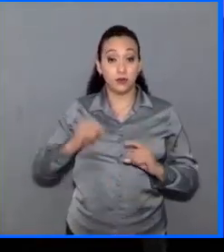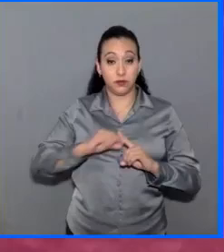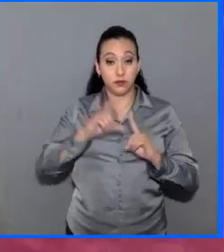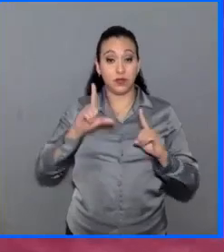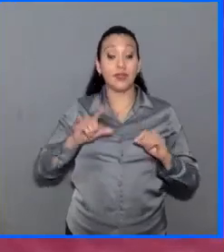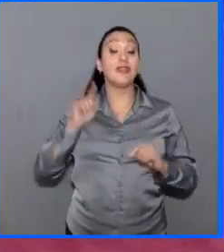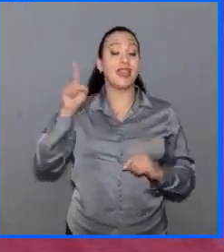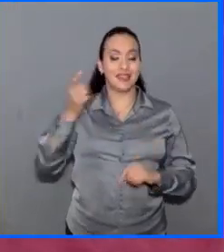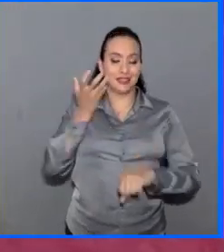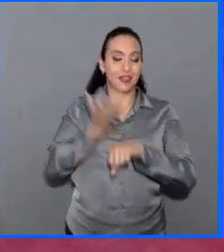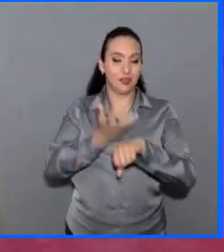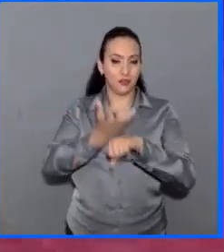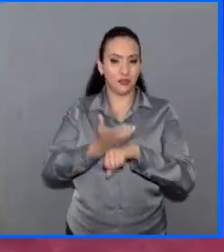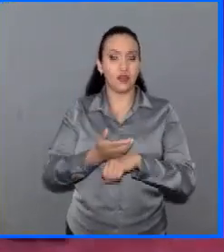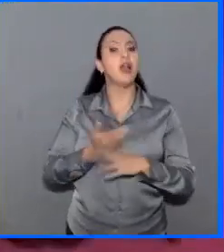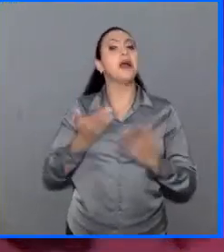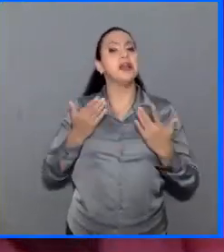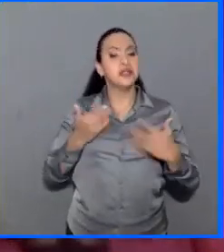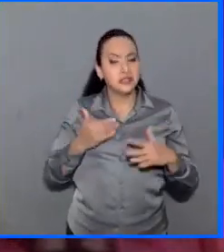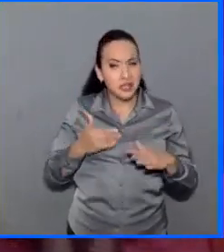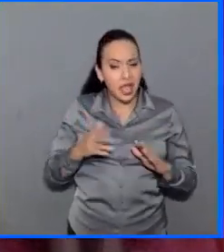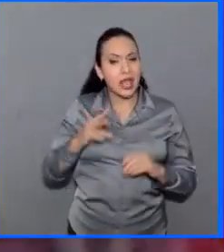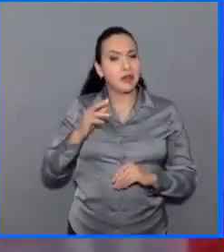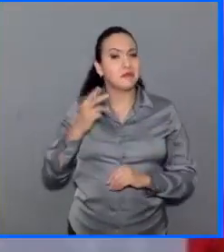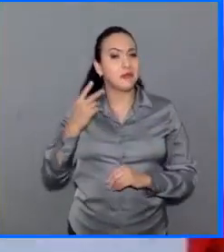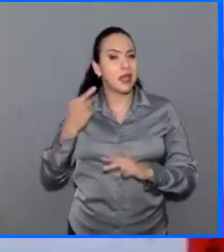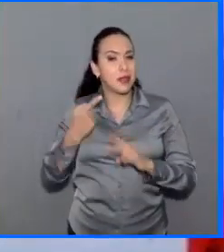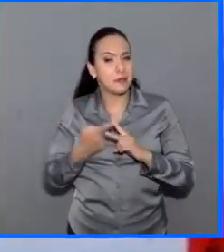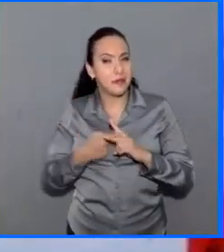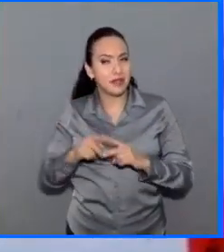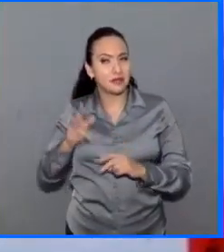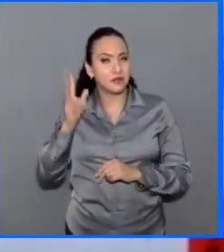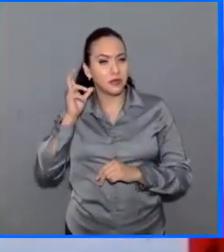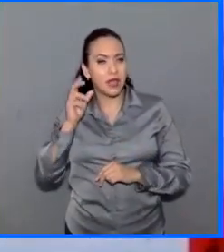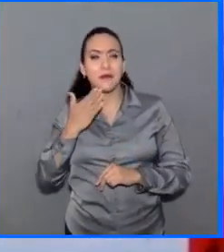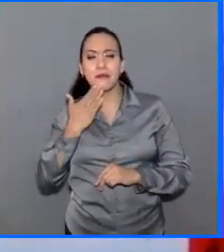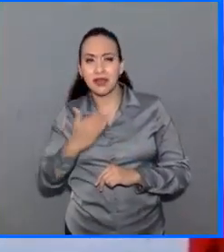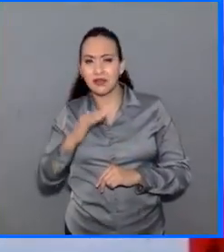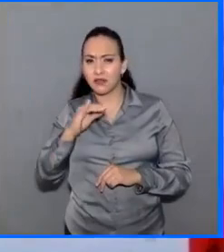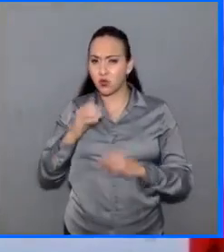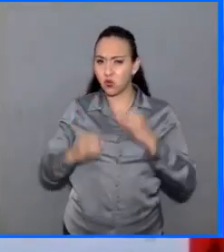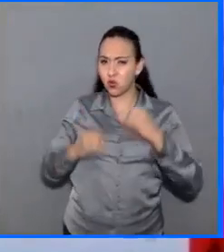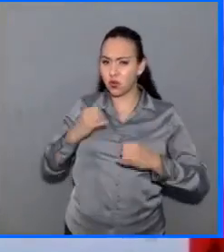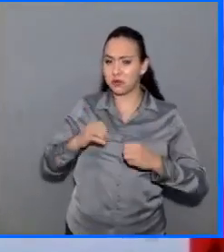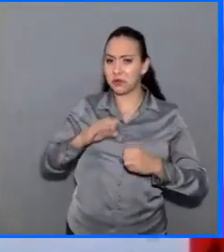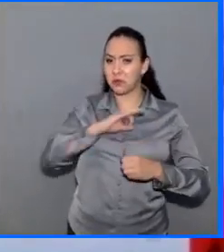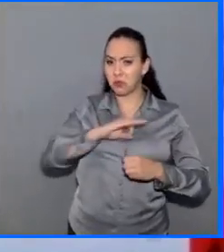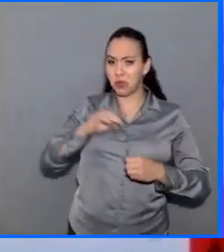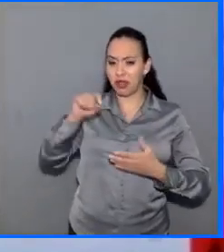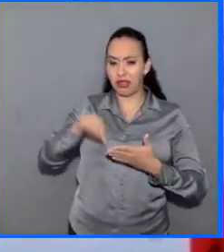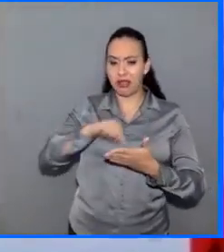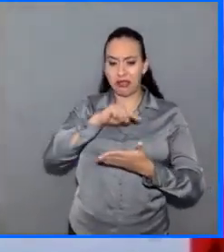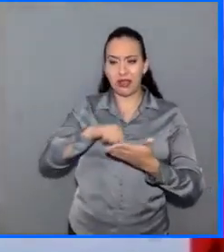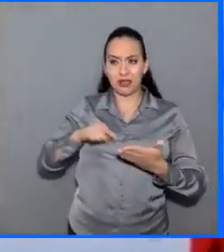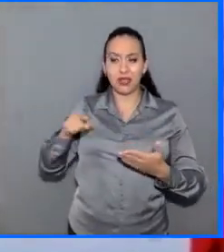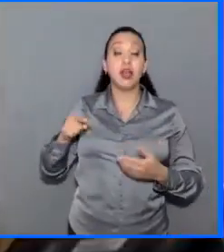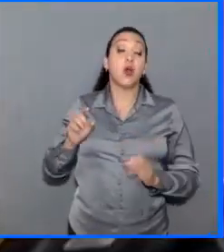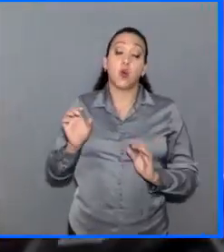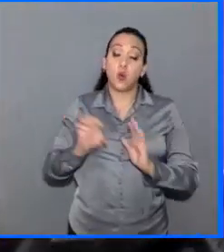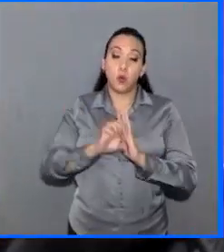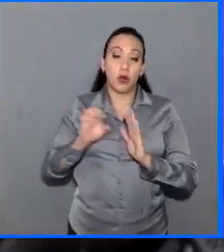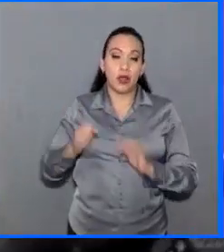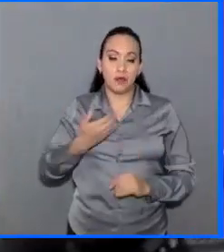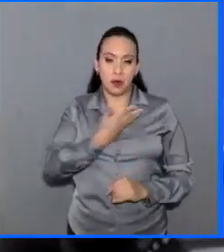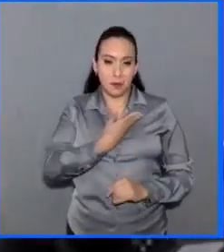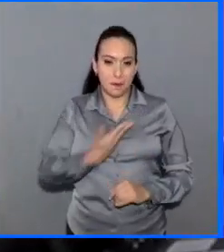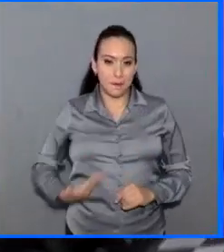comenzó a escuchar los argumentos sobre si jueces federales pueden o no suspender las órdenes ejecutivas en relación al decreto del presidente